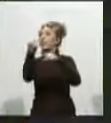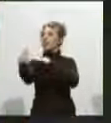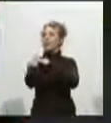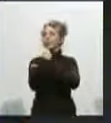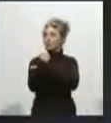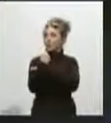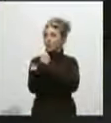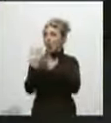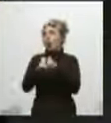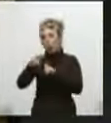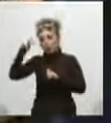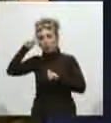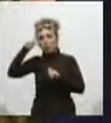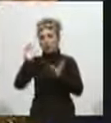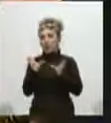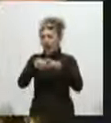con nuestro drag.